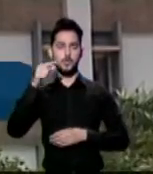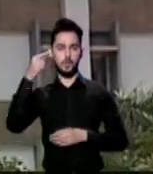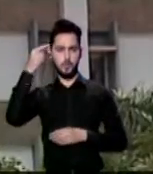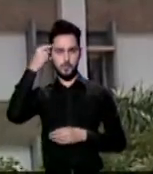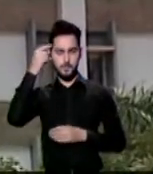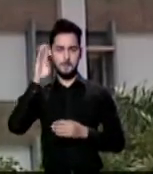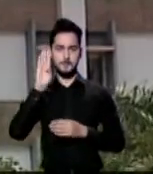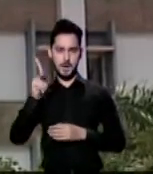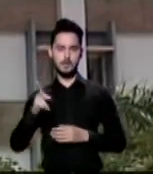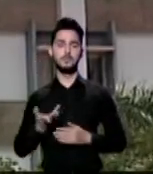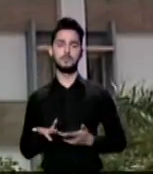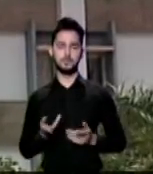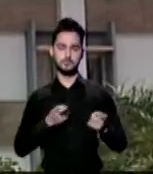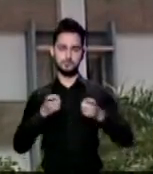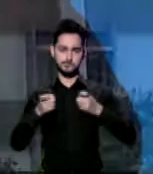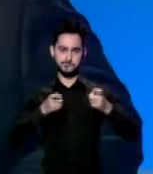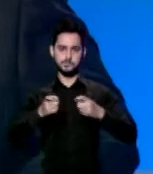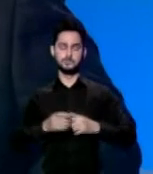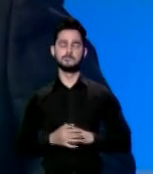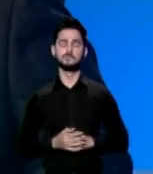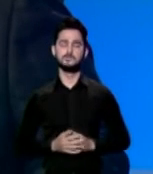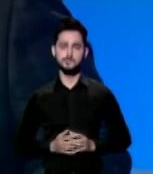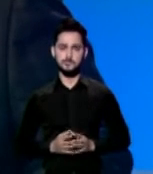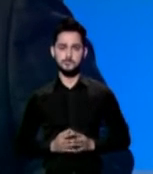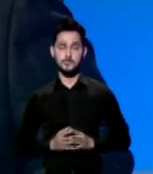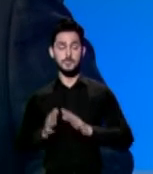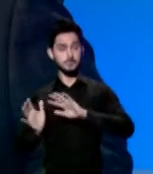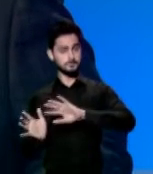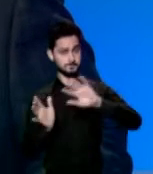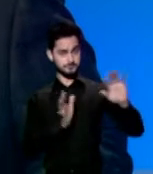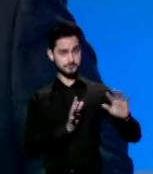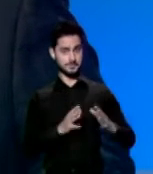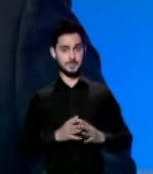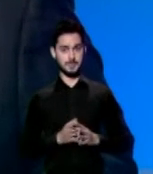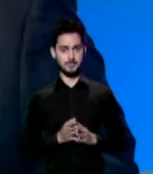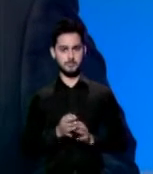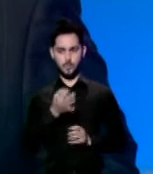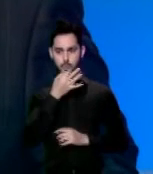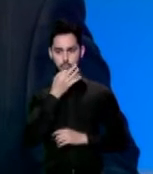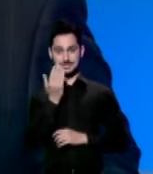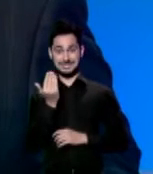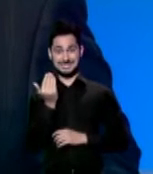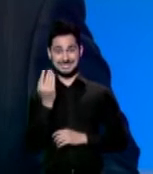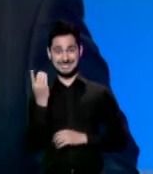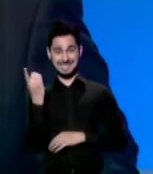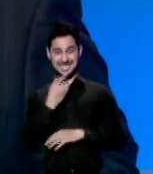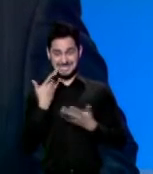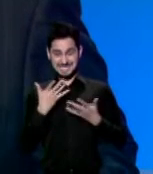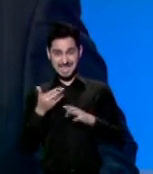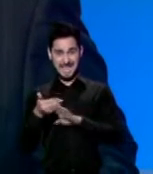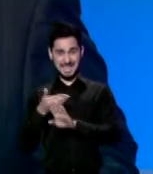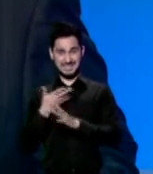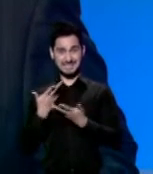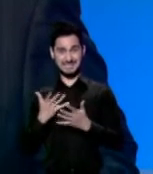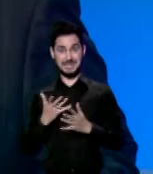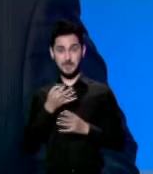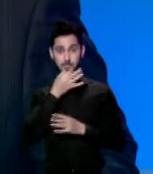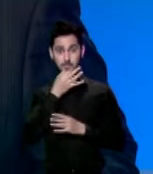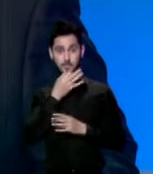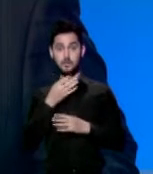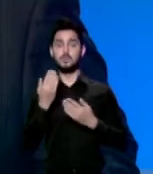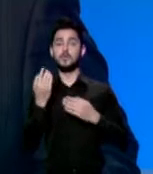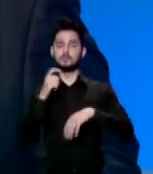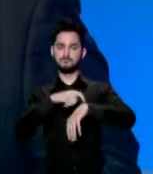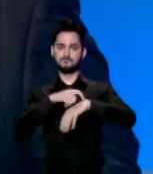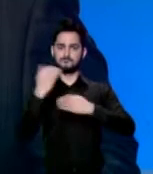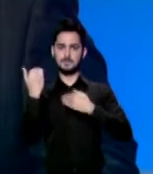Gubernamental de Fomento. En otros asuntos, a menos de 15 días para la fecha límite para la erradicación de su planilla de